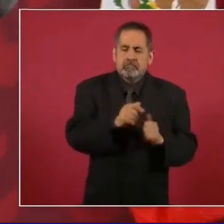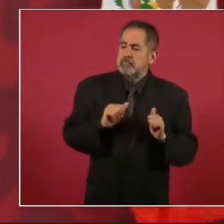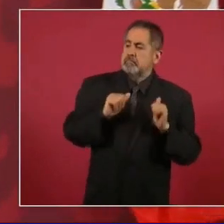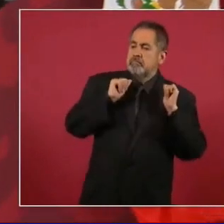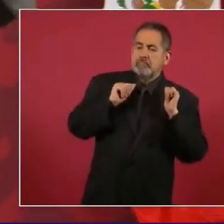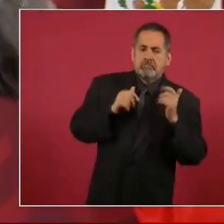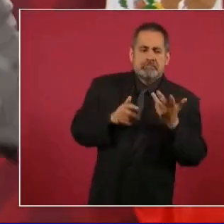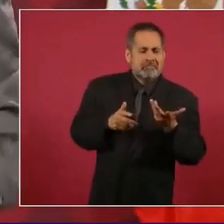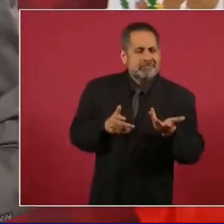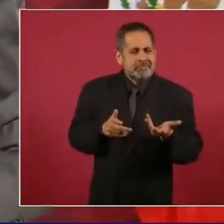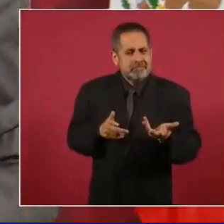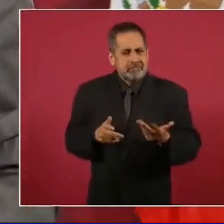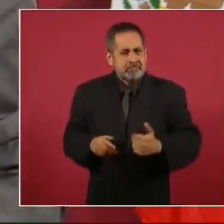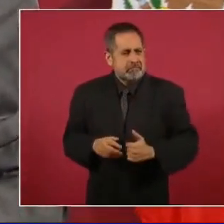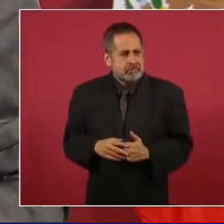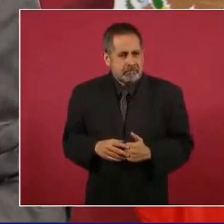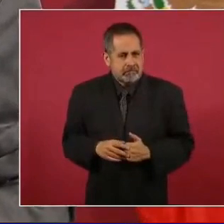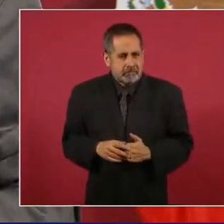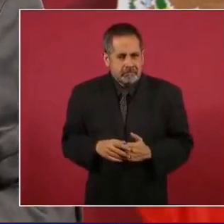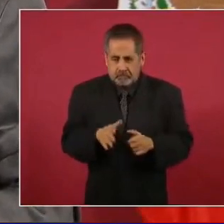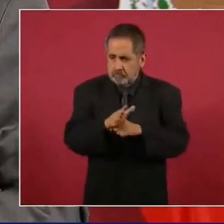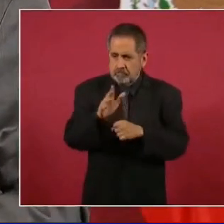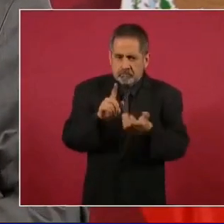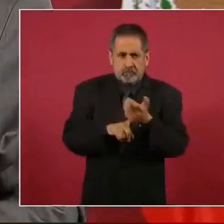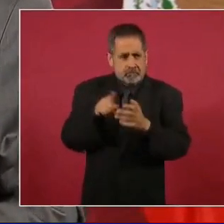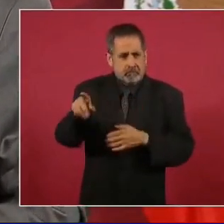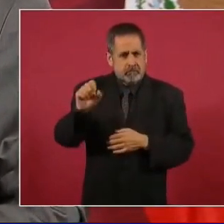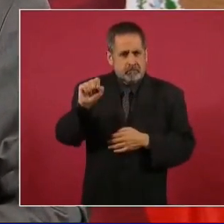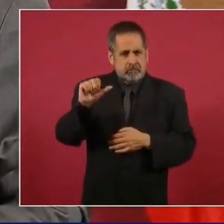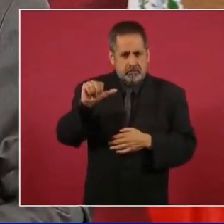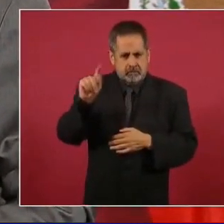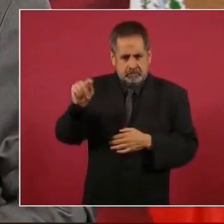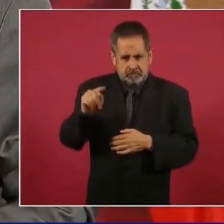pero bueno, ahí está el SAT